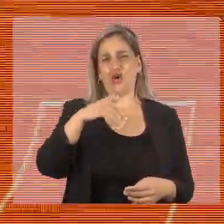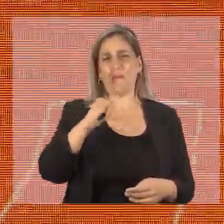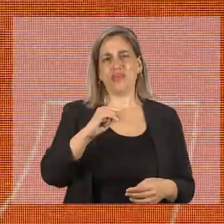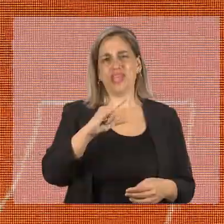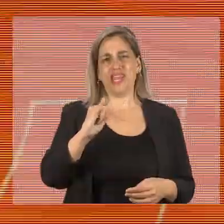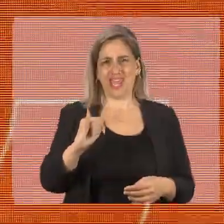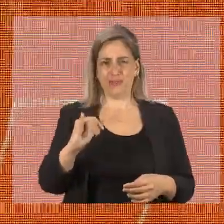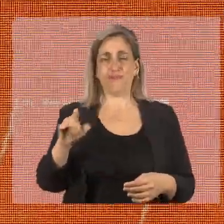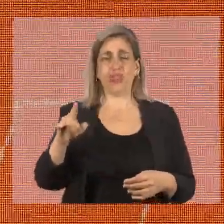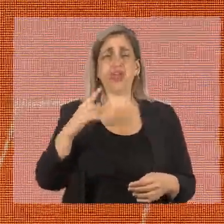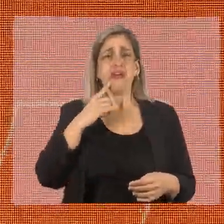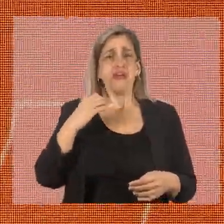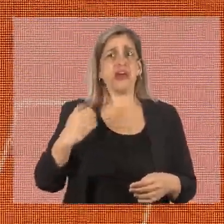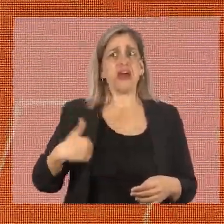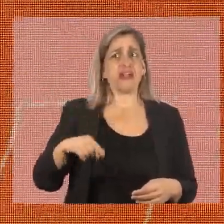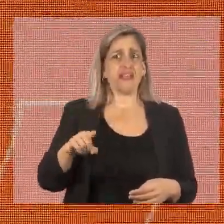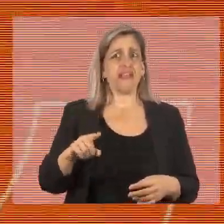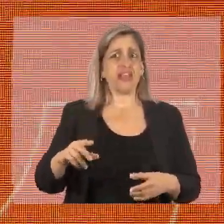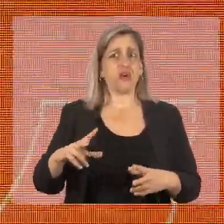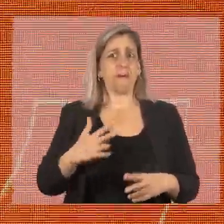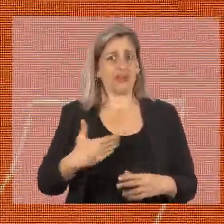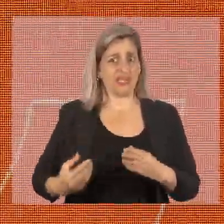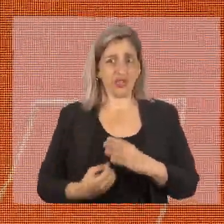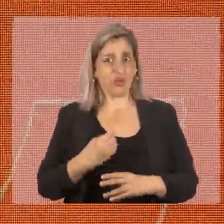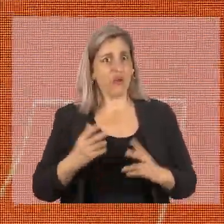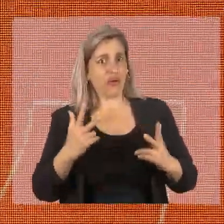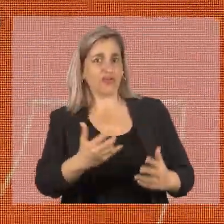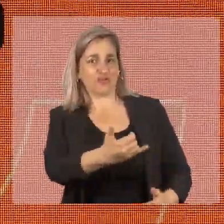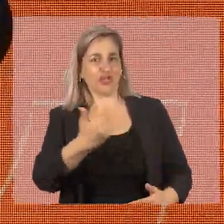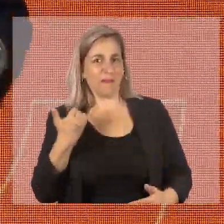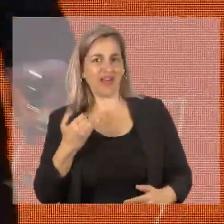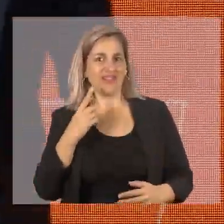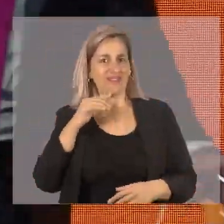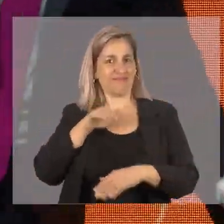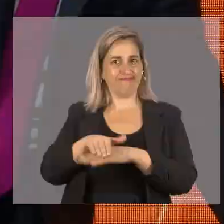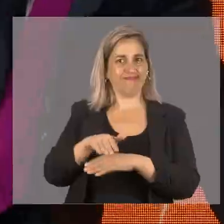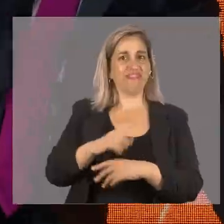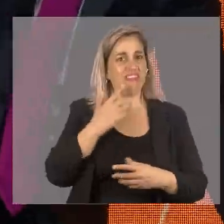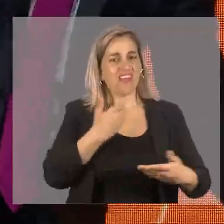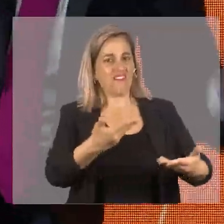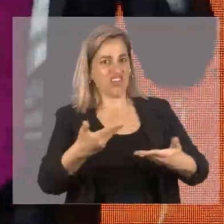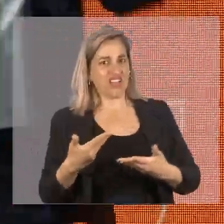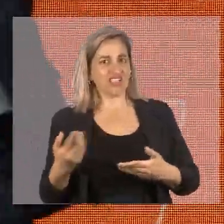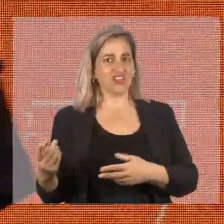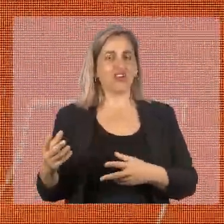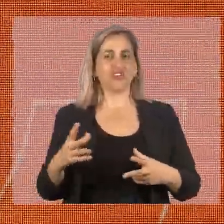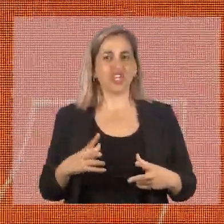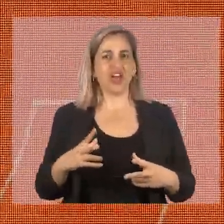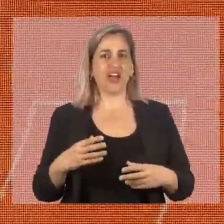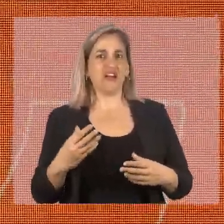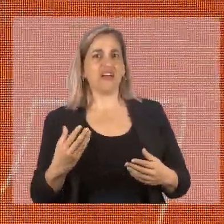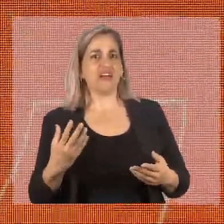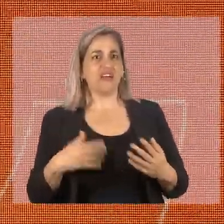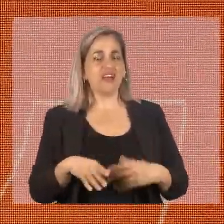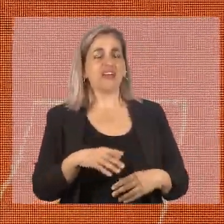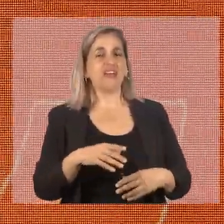Milei. Milei tuvo palabras elogiosas para con usted luego de esa llamada que mantuvieron. La invitación está